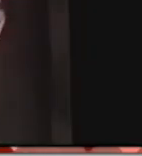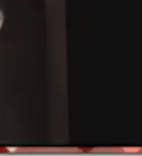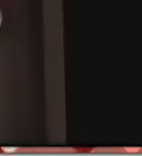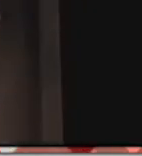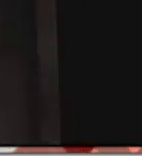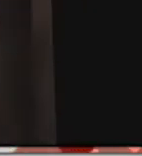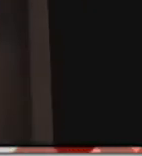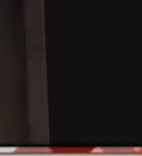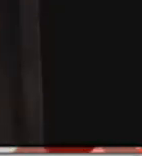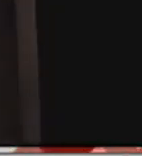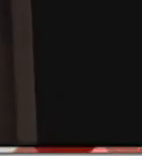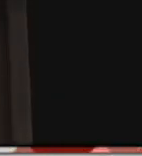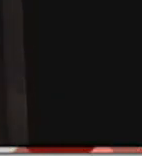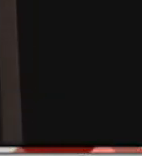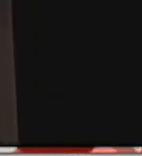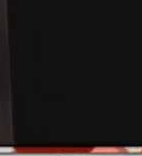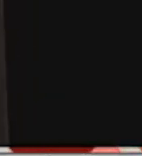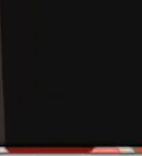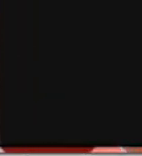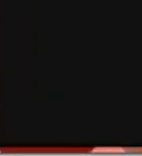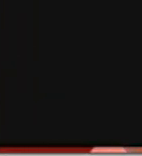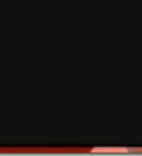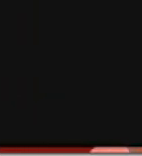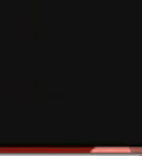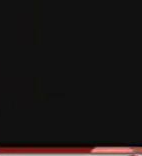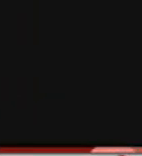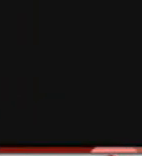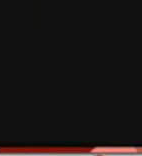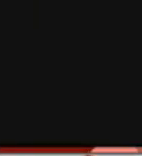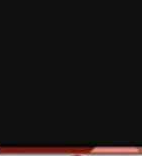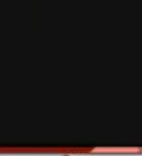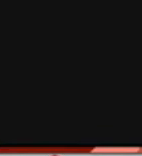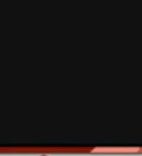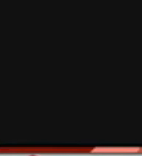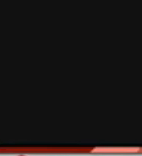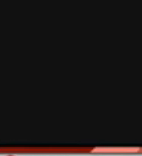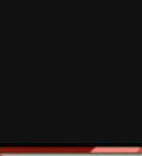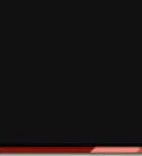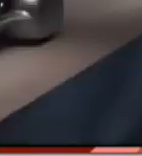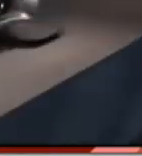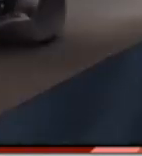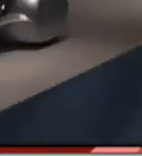La Oficina de Ingeniería Civil actualmente está revisando estos documentos, así lo